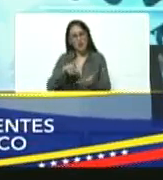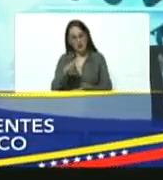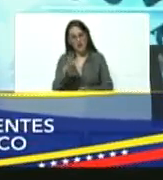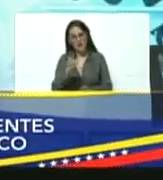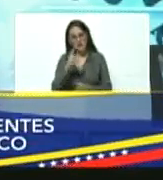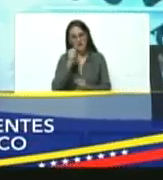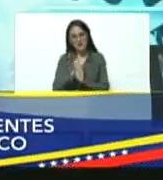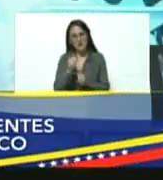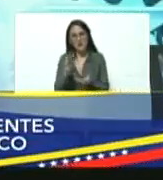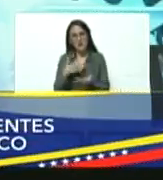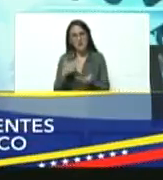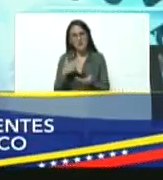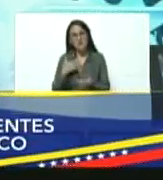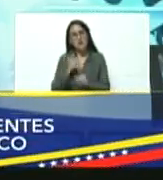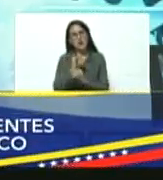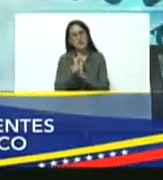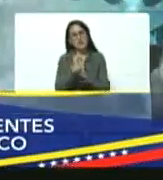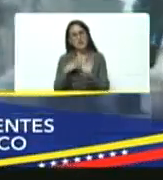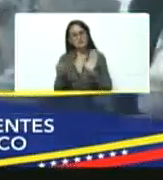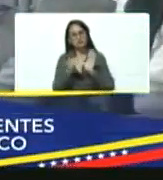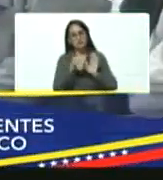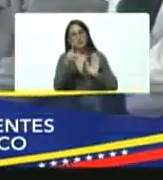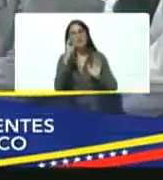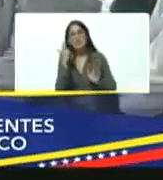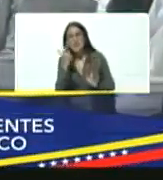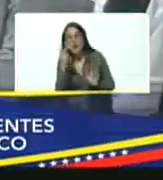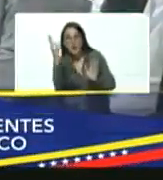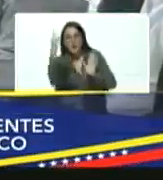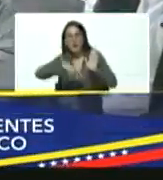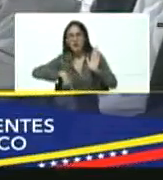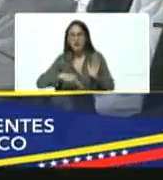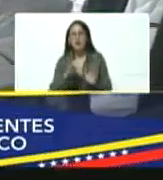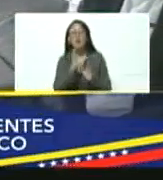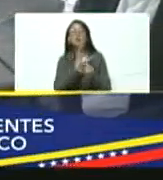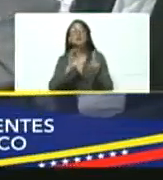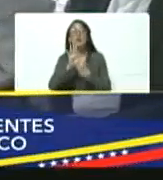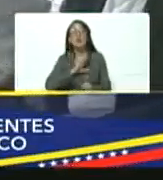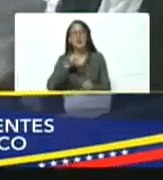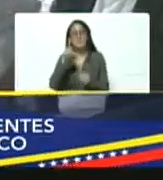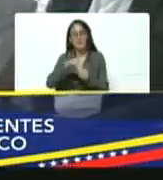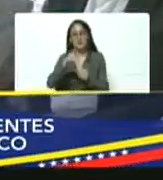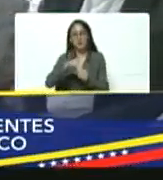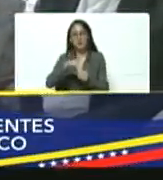Quintero. Yo lo tengo en mis redes sociales, lo pueden buscar ahí. La Cultura del Petróleo.